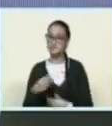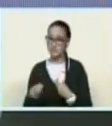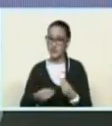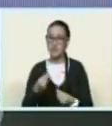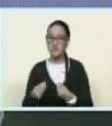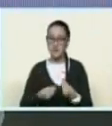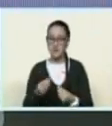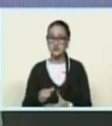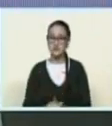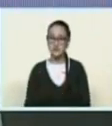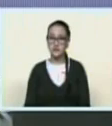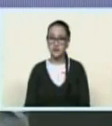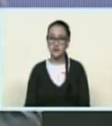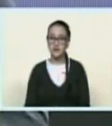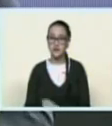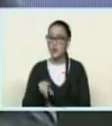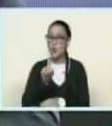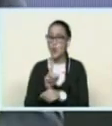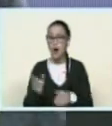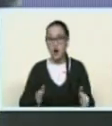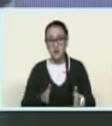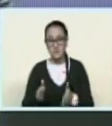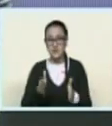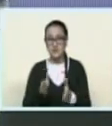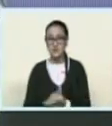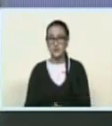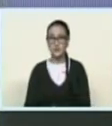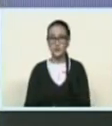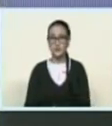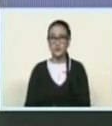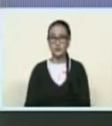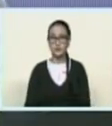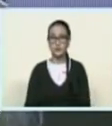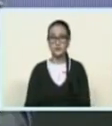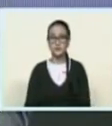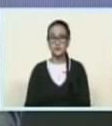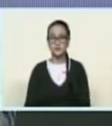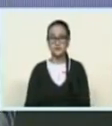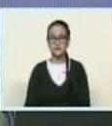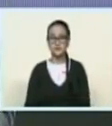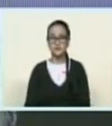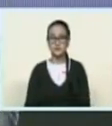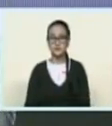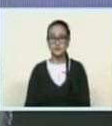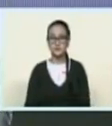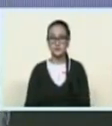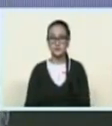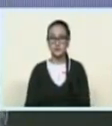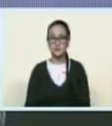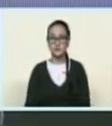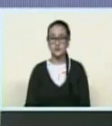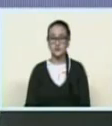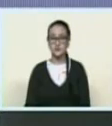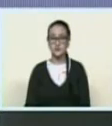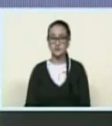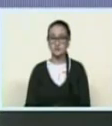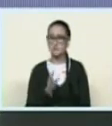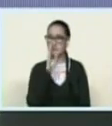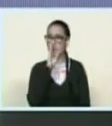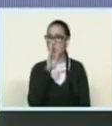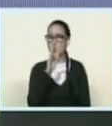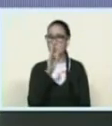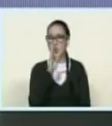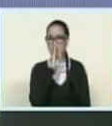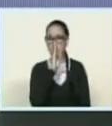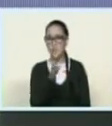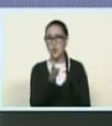hacer por un solo camino. Un punto y otro punto en el horizonte y una línea recta